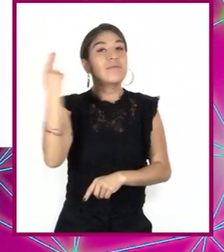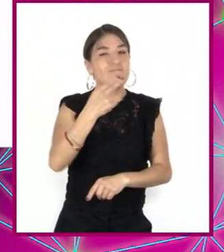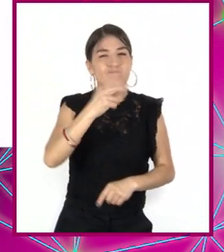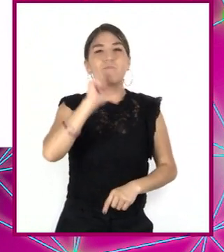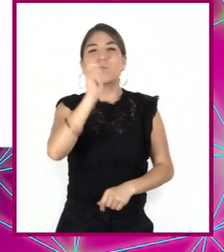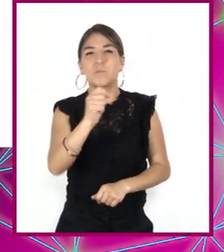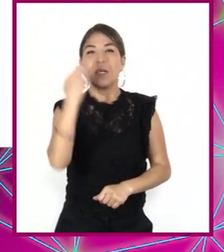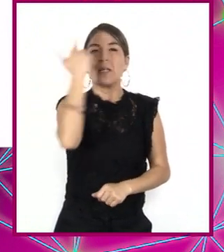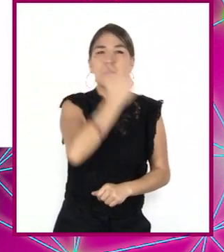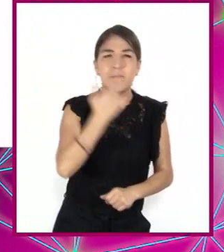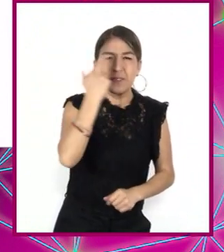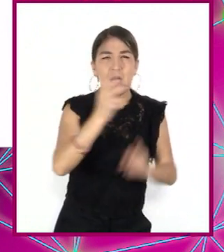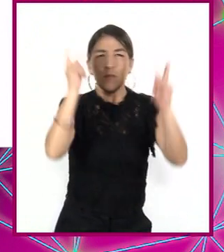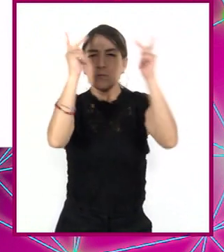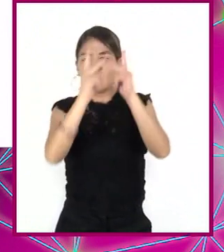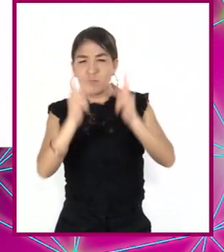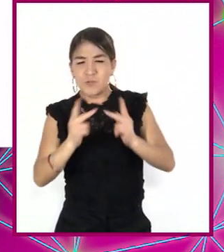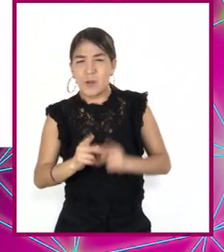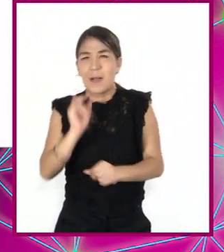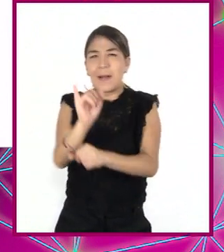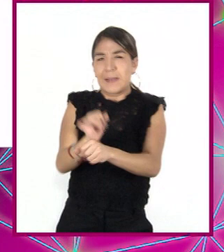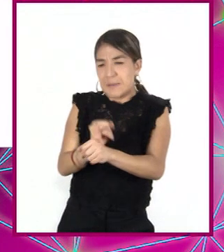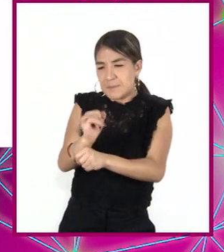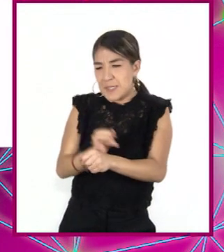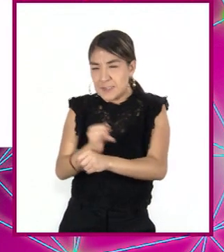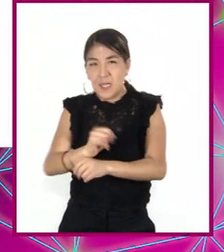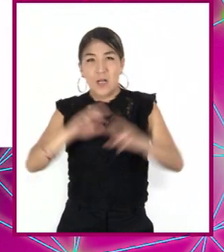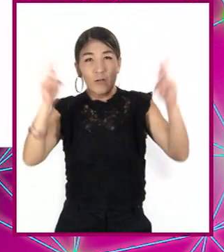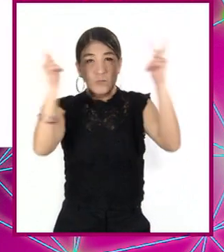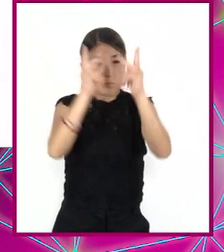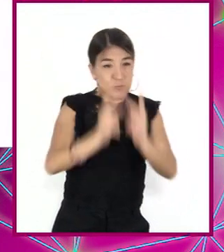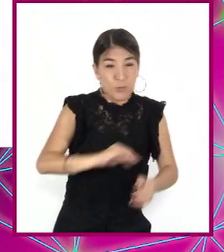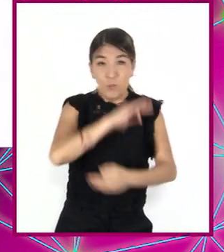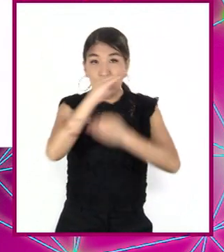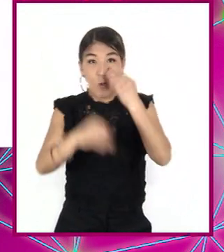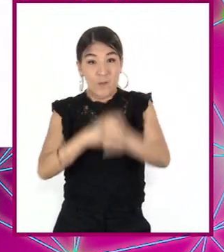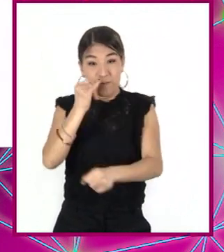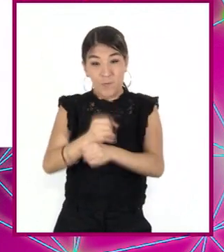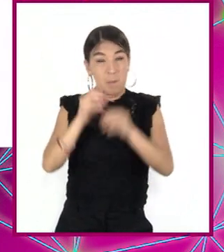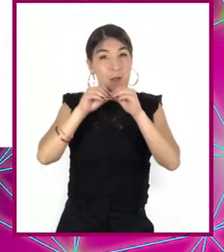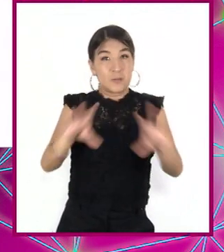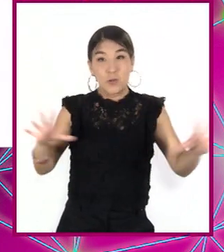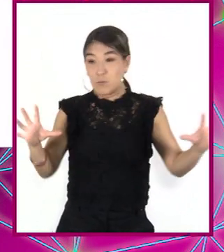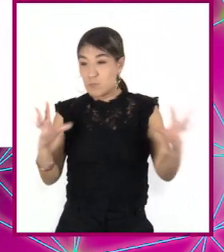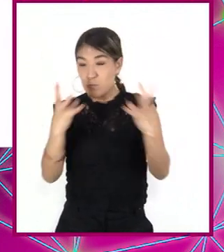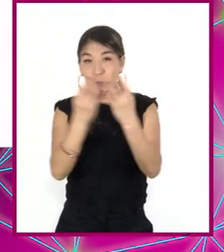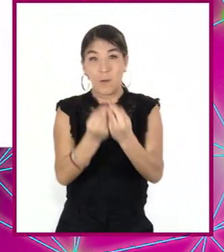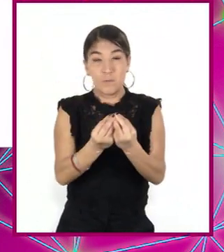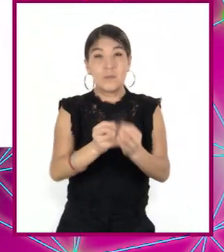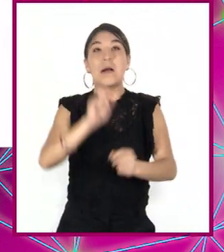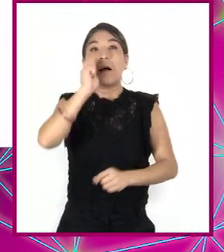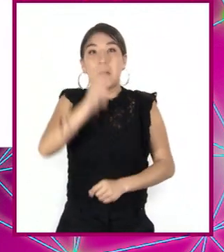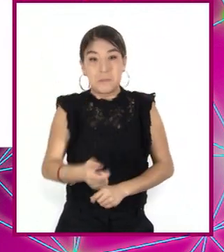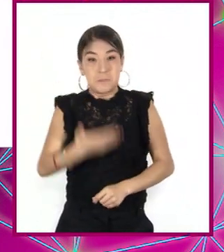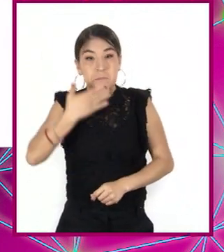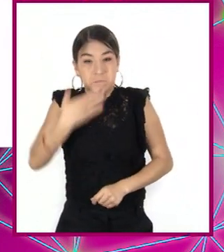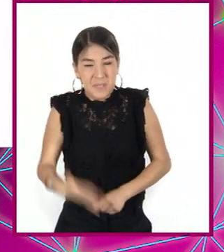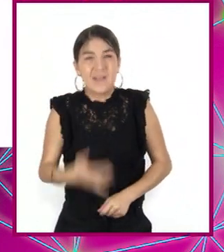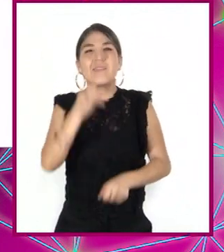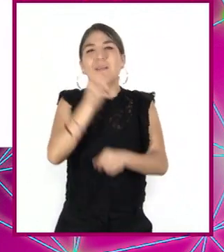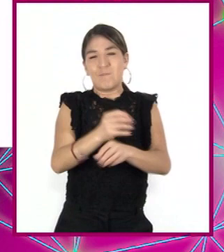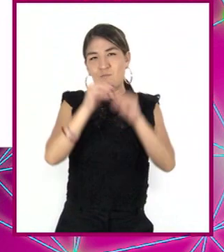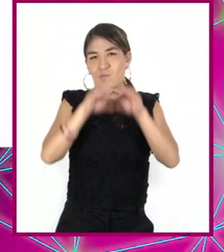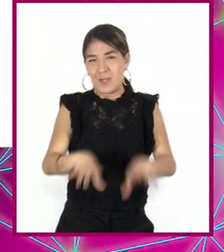comparar, priorizar y descartar la información de todas ellas. Esto nos llevará a obtener datos más fiables en los